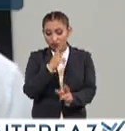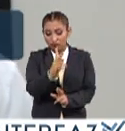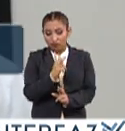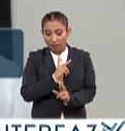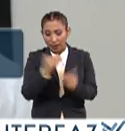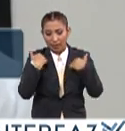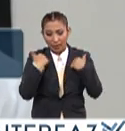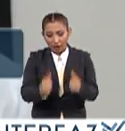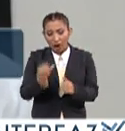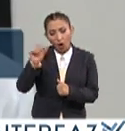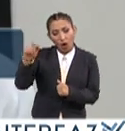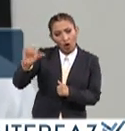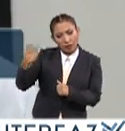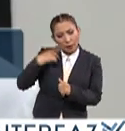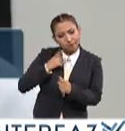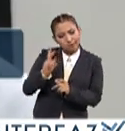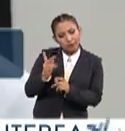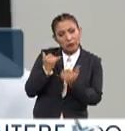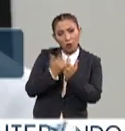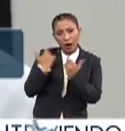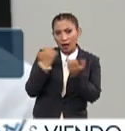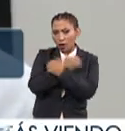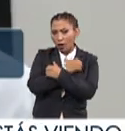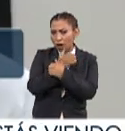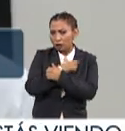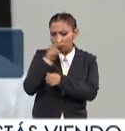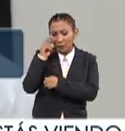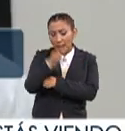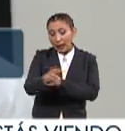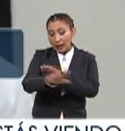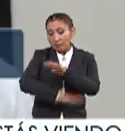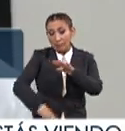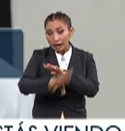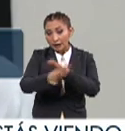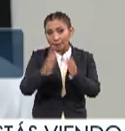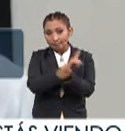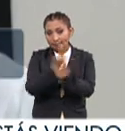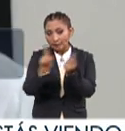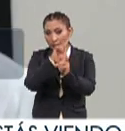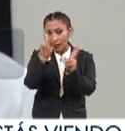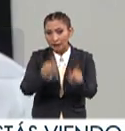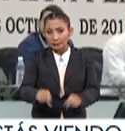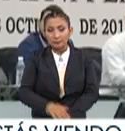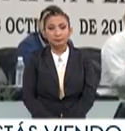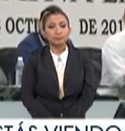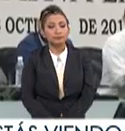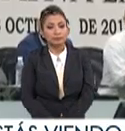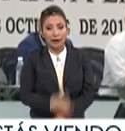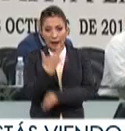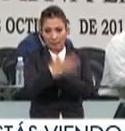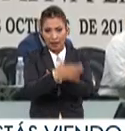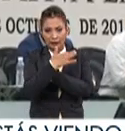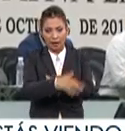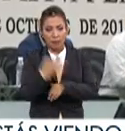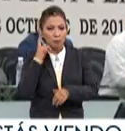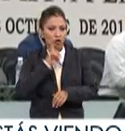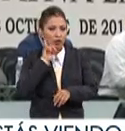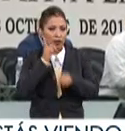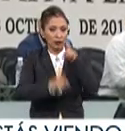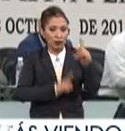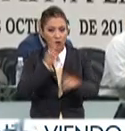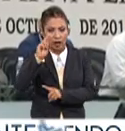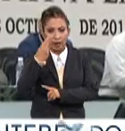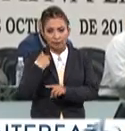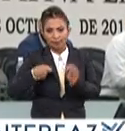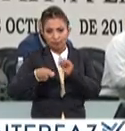la comprensión al otro es el reflejo de la educación y la base de la convivencia pacífica. En tanto que la deportista universitaria